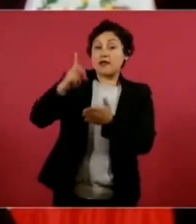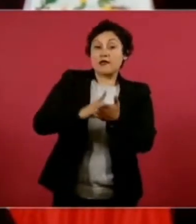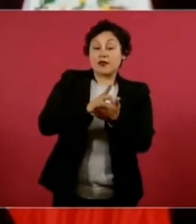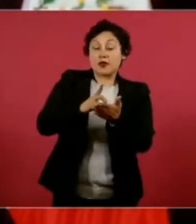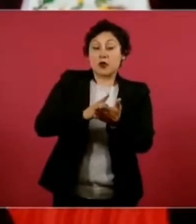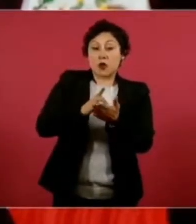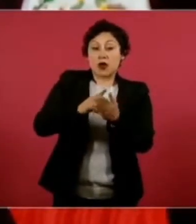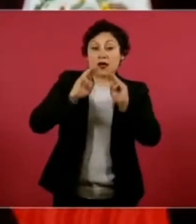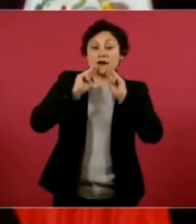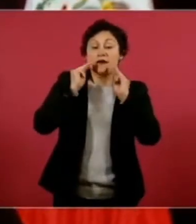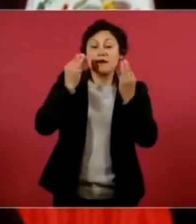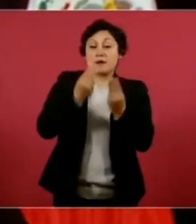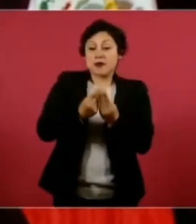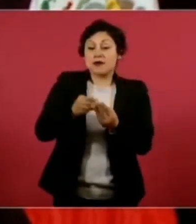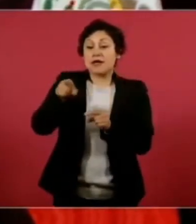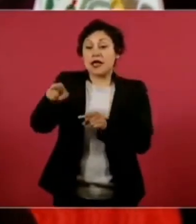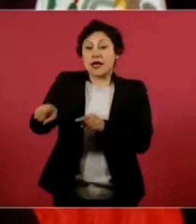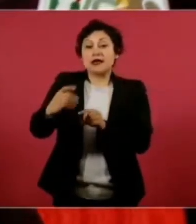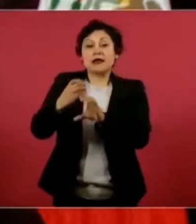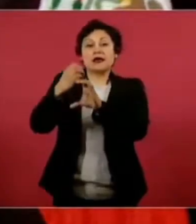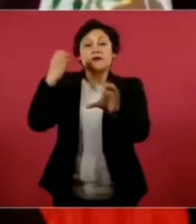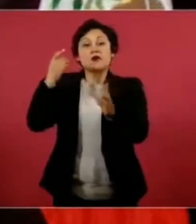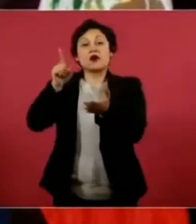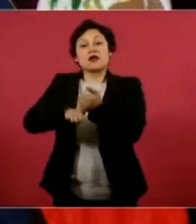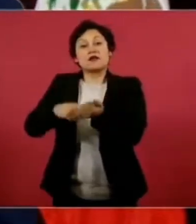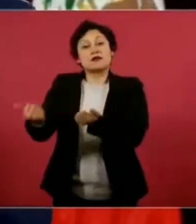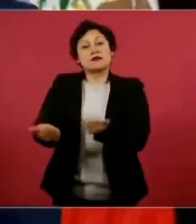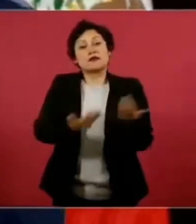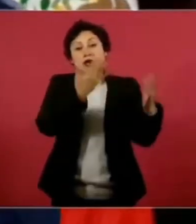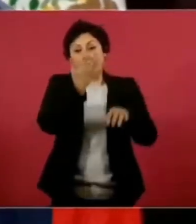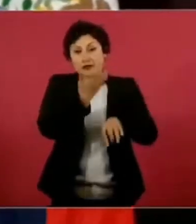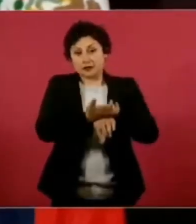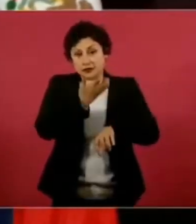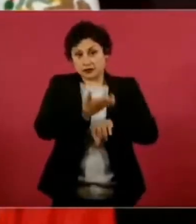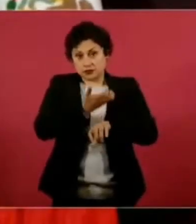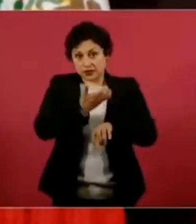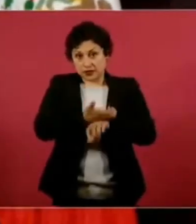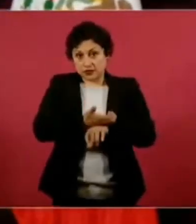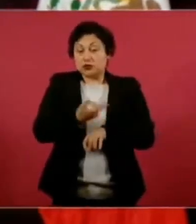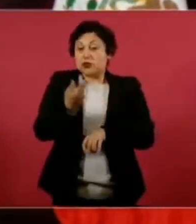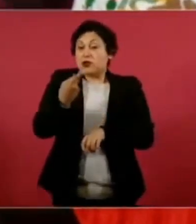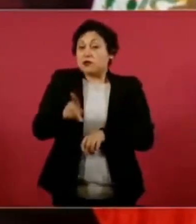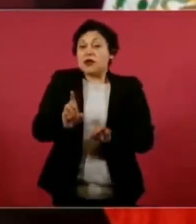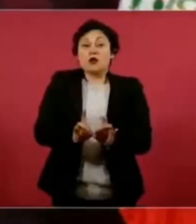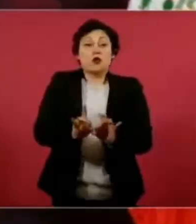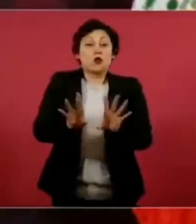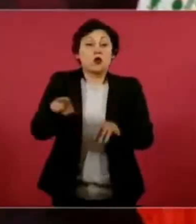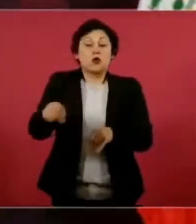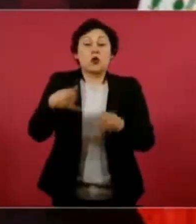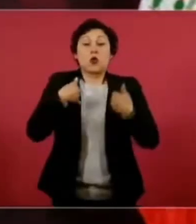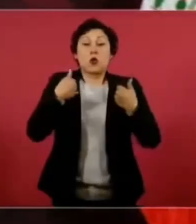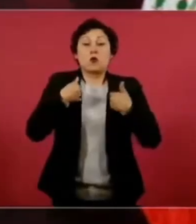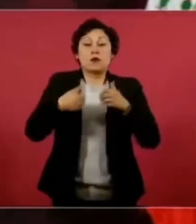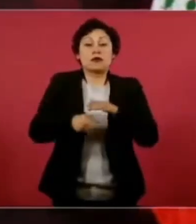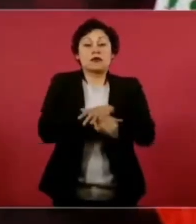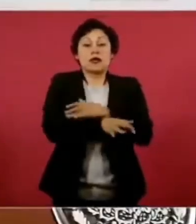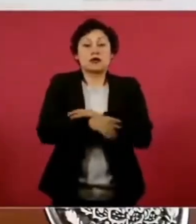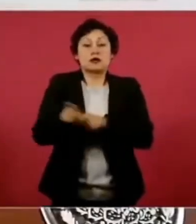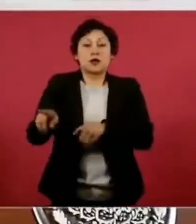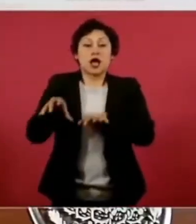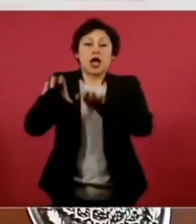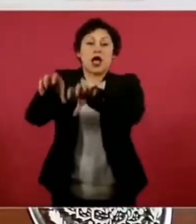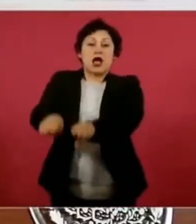Y que como los jóvenes tomaron el camión y se dieron cuenta de que iba la